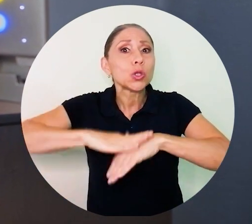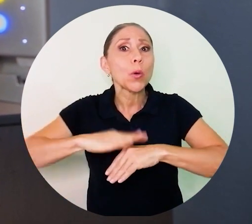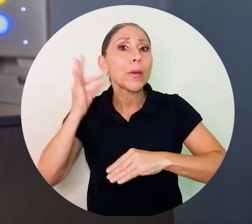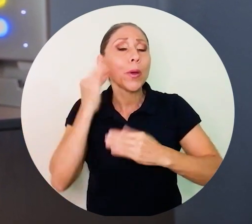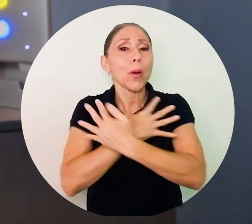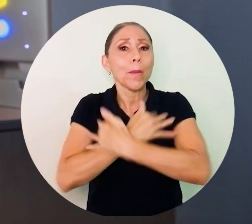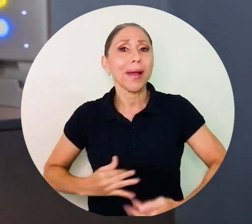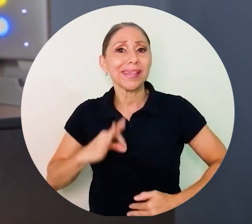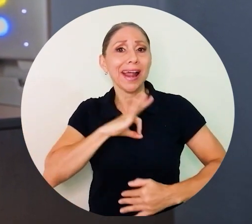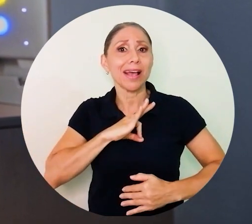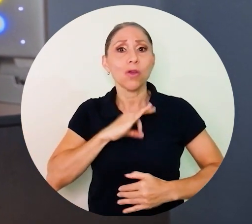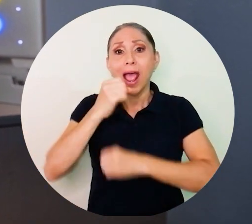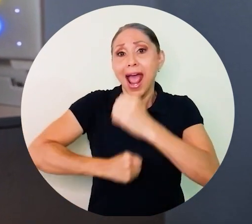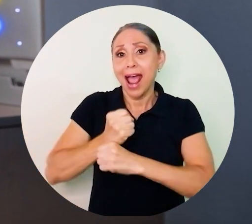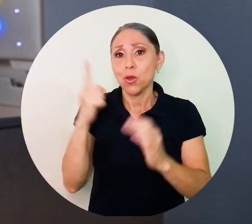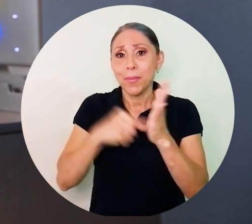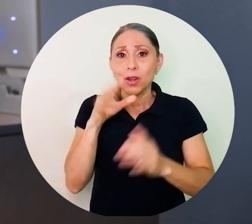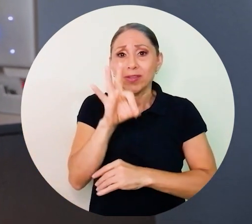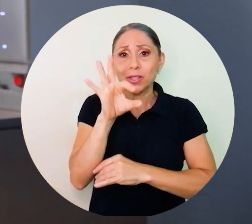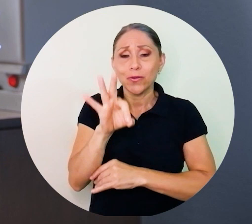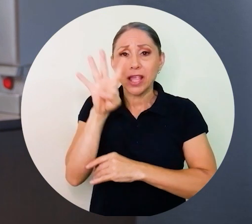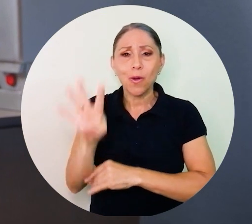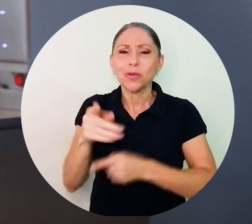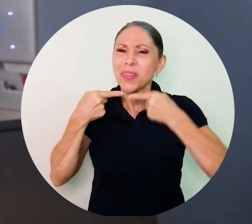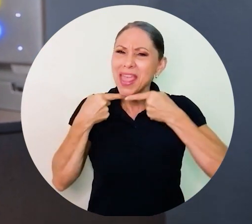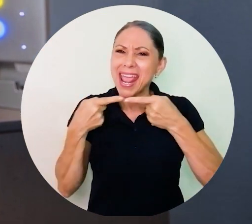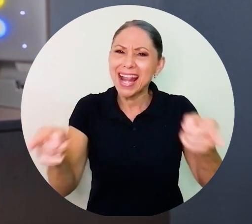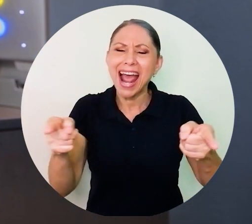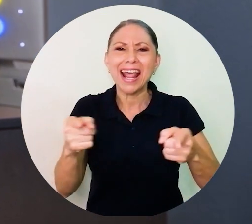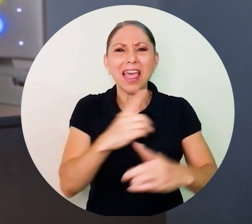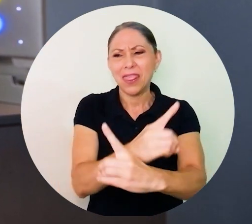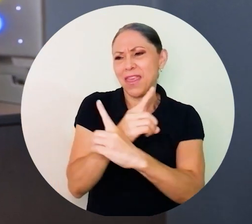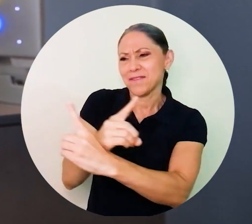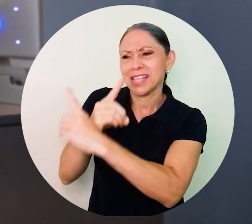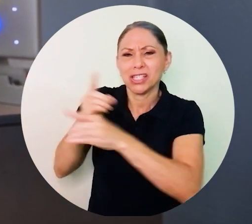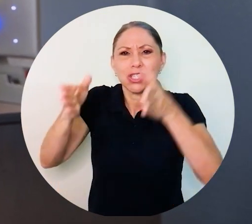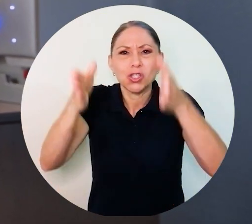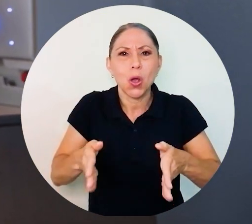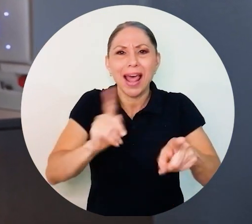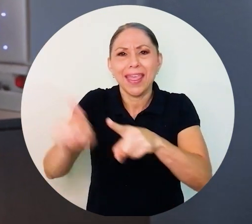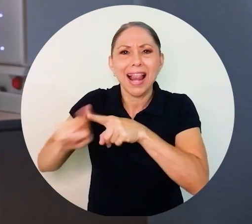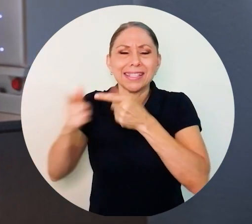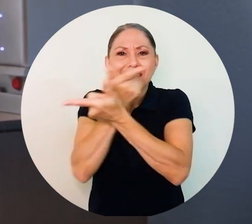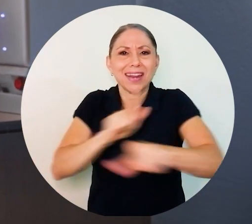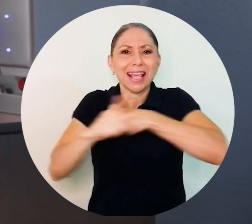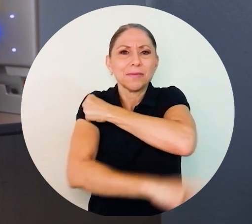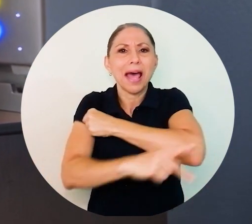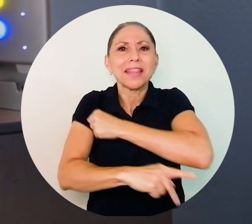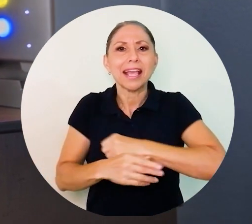en 1994 la declaran defensora de las libertades patrias. Es